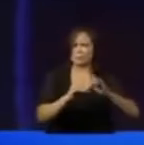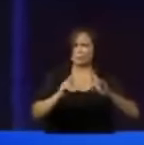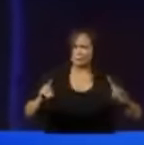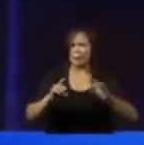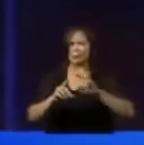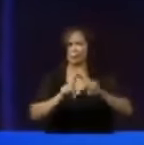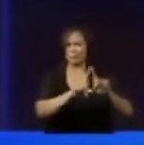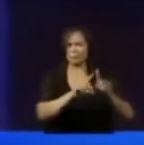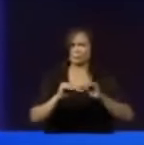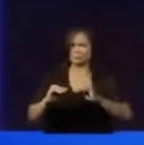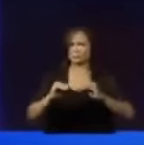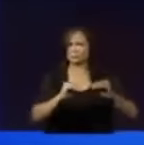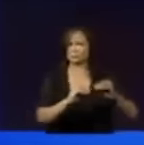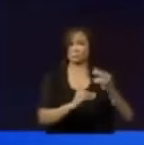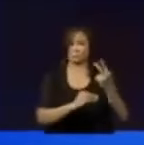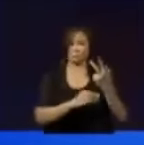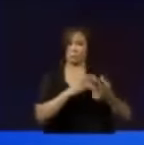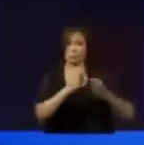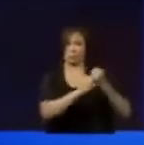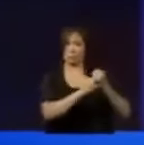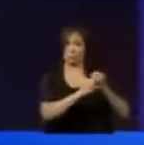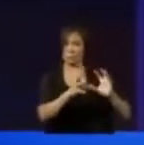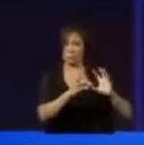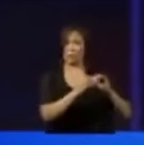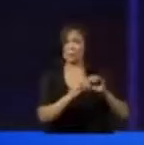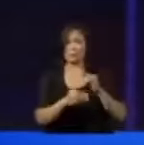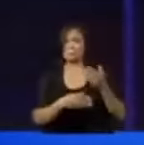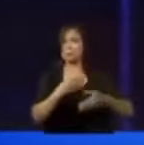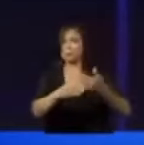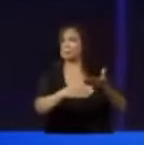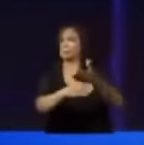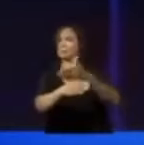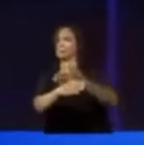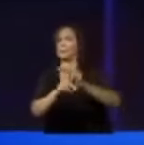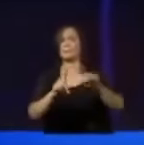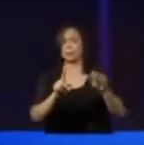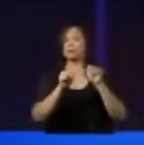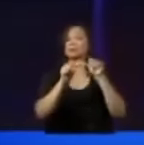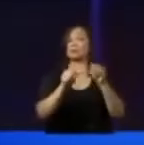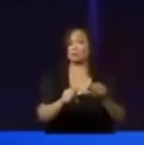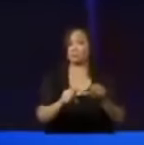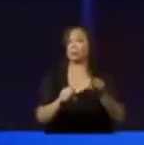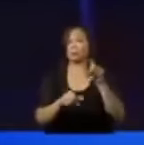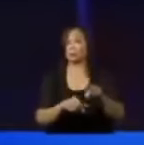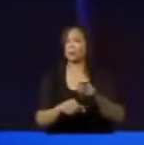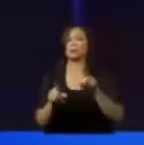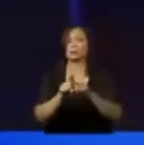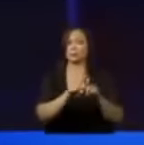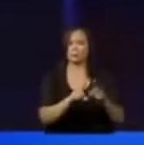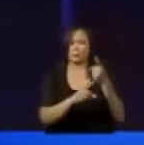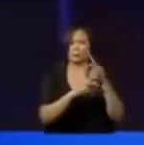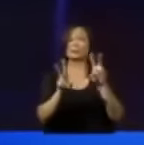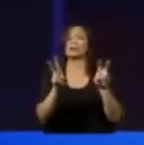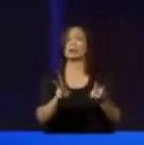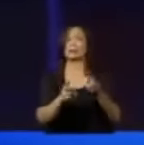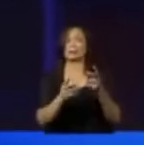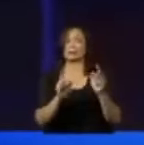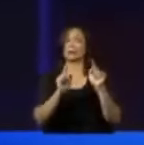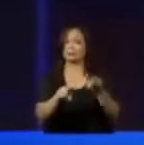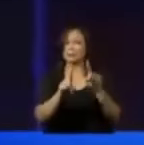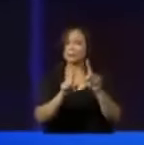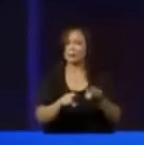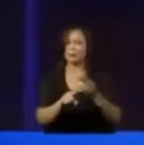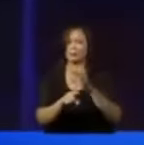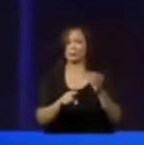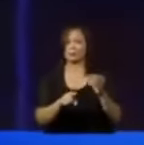los profesores durante estos 3 años de gobierno. Y están dando resultados, pero tenemos que continuar. Vimos que también el tema de la asistencia, y por